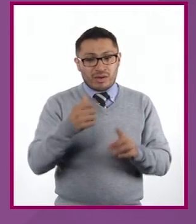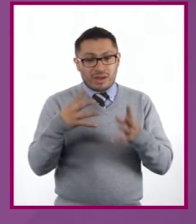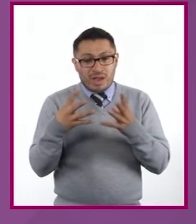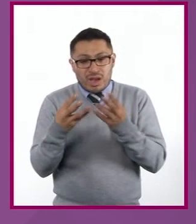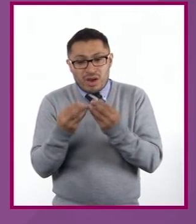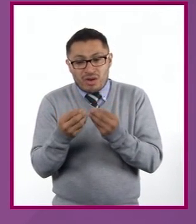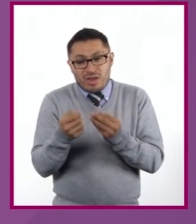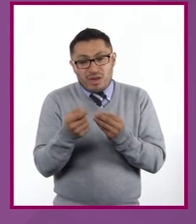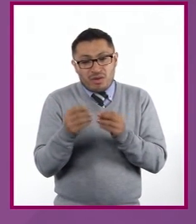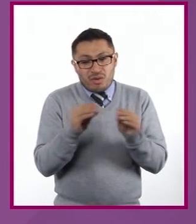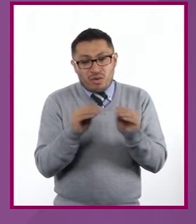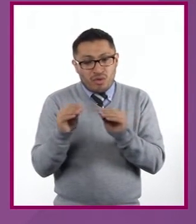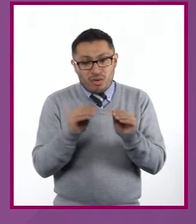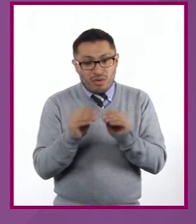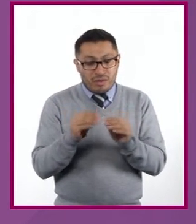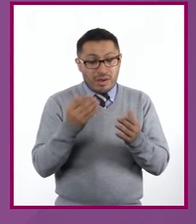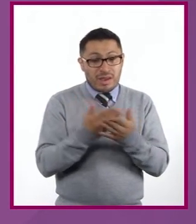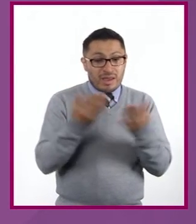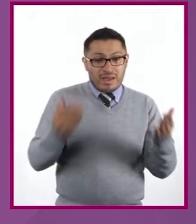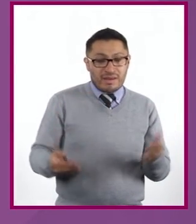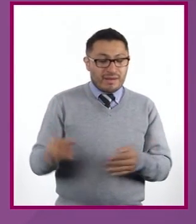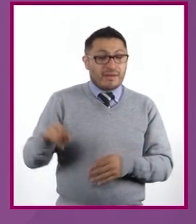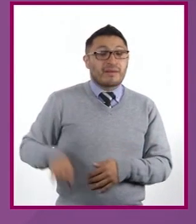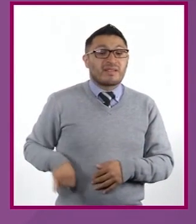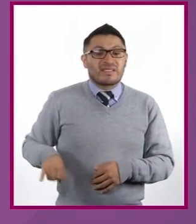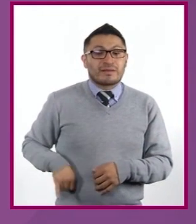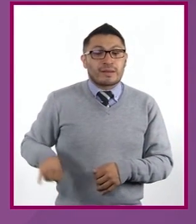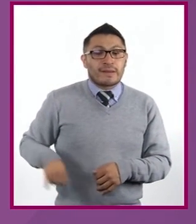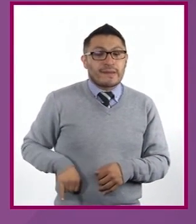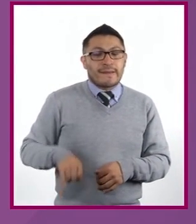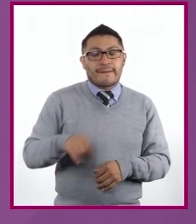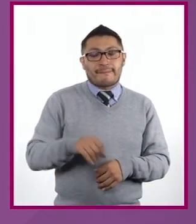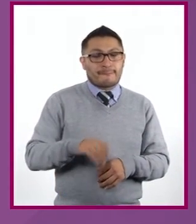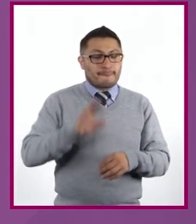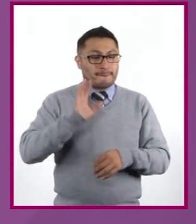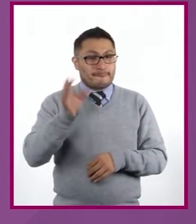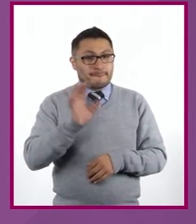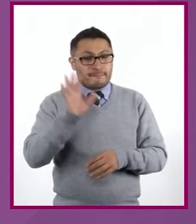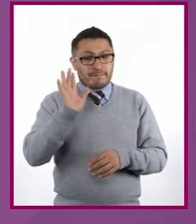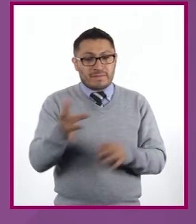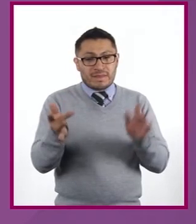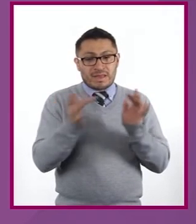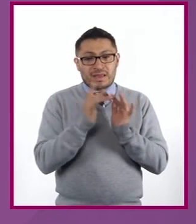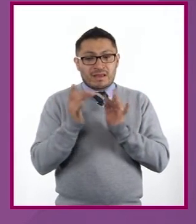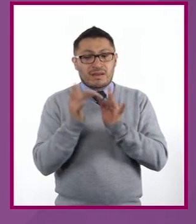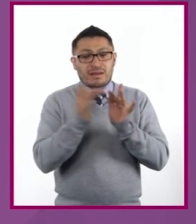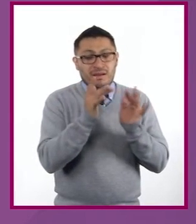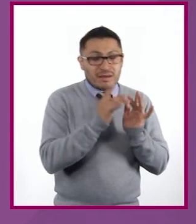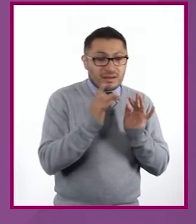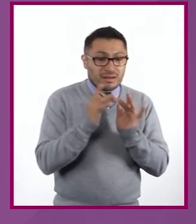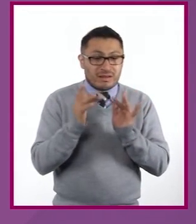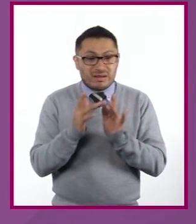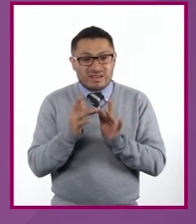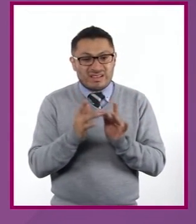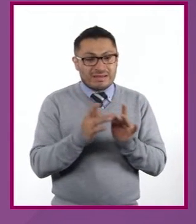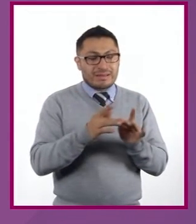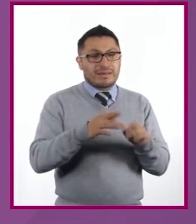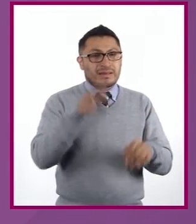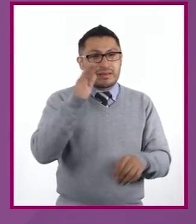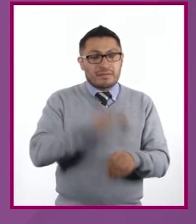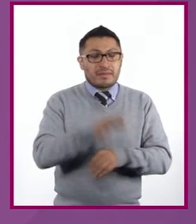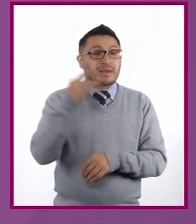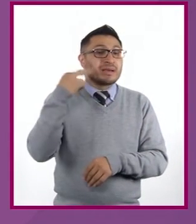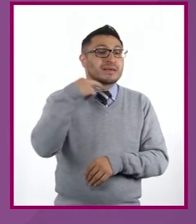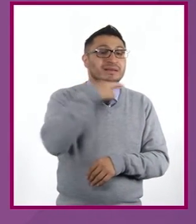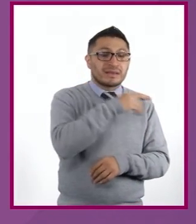sin movimiento. Ahora, lo interesante aquí es que una vez que entraron en contacto, las partículas que llevaban más